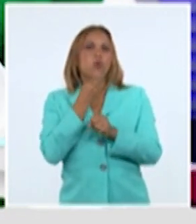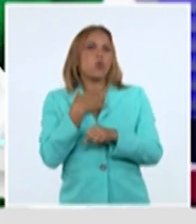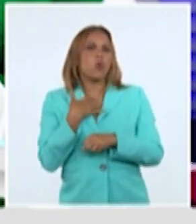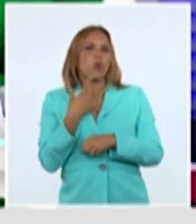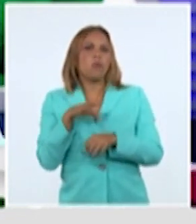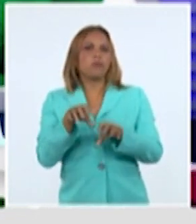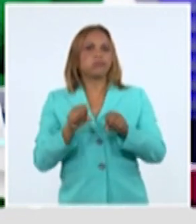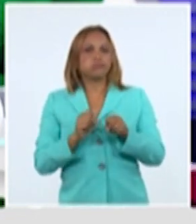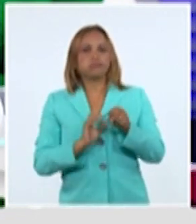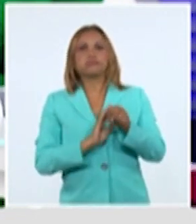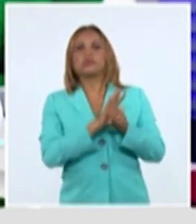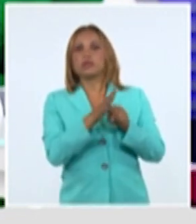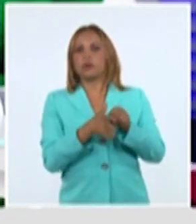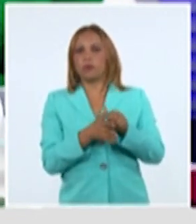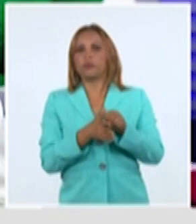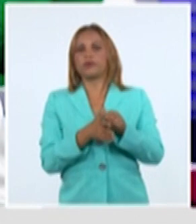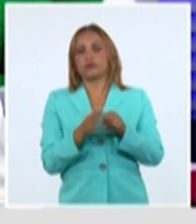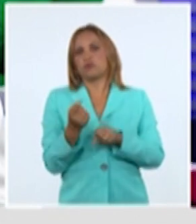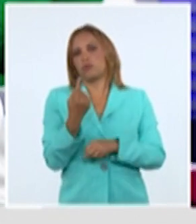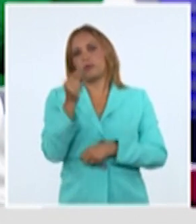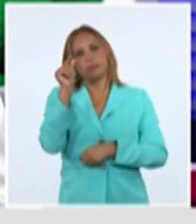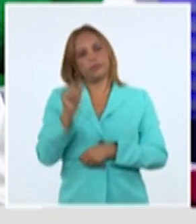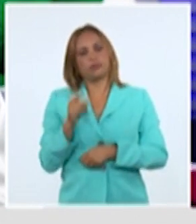de uno de los casos diagnosticados ayer.